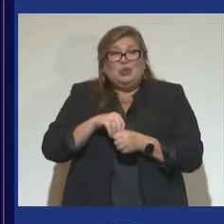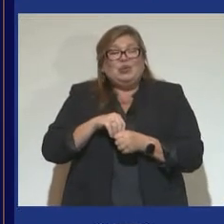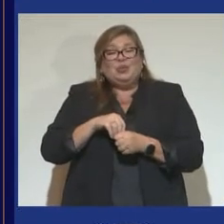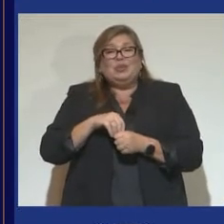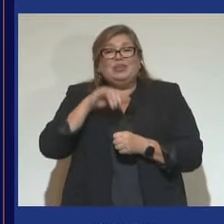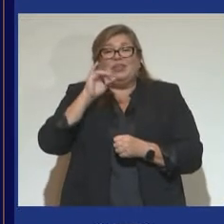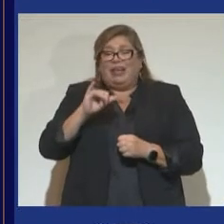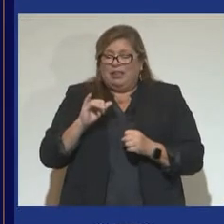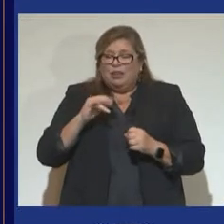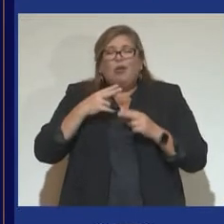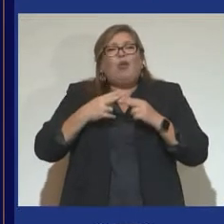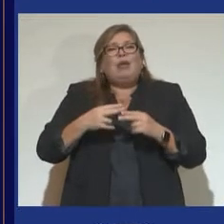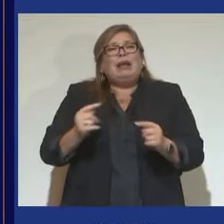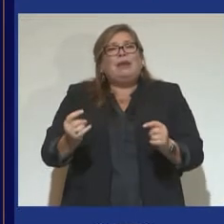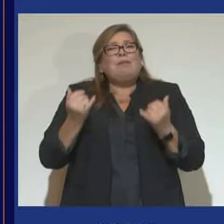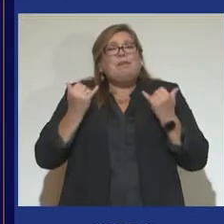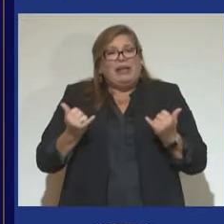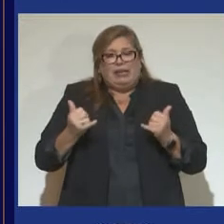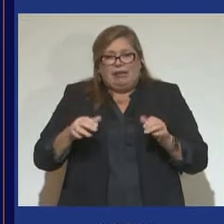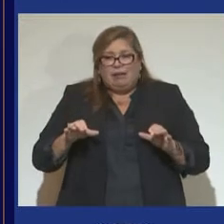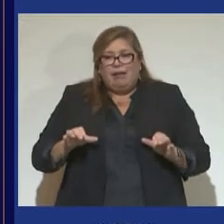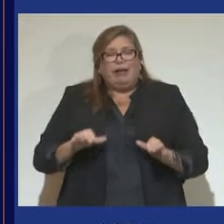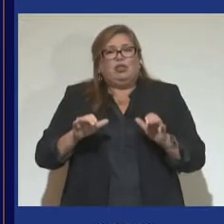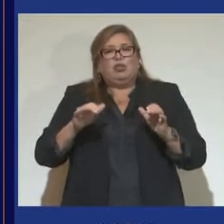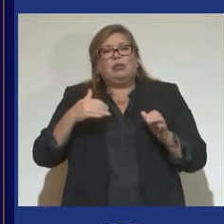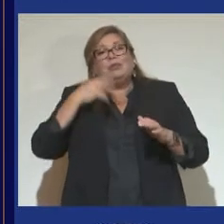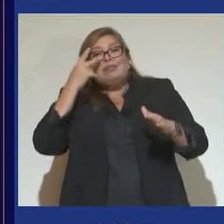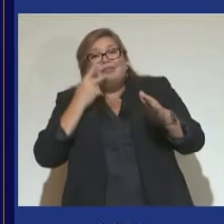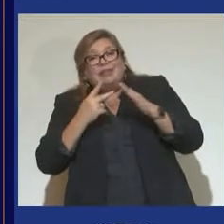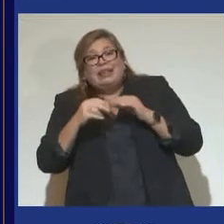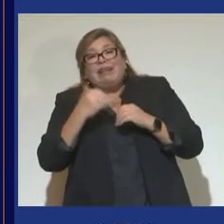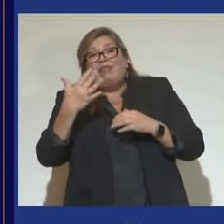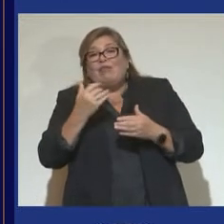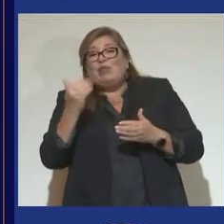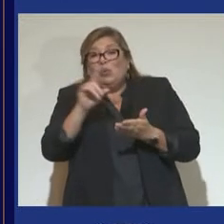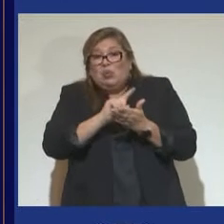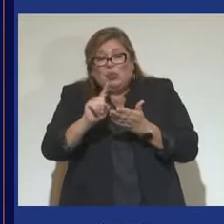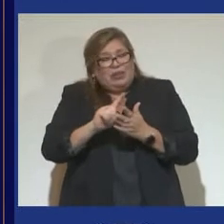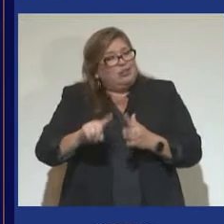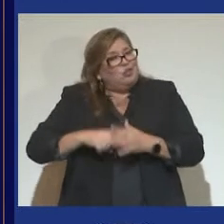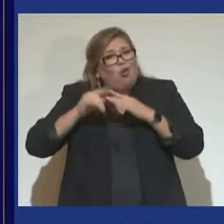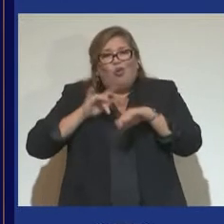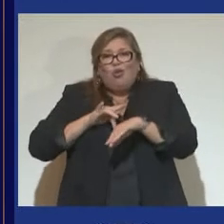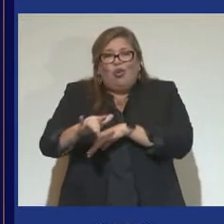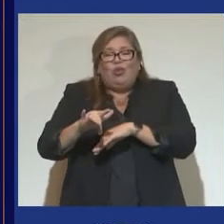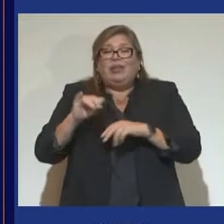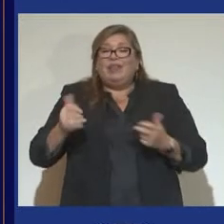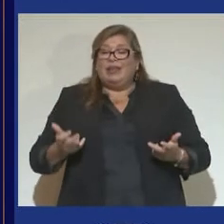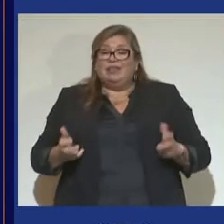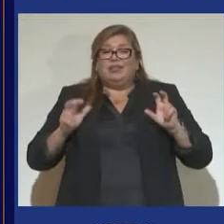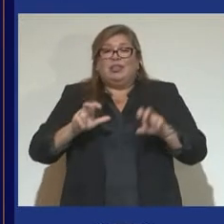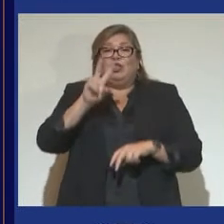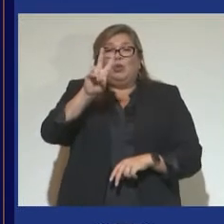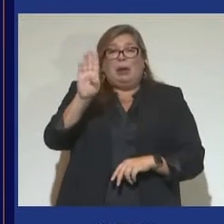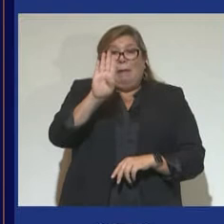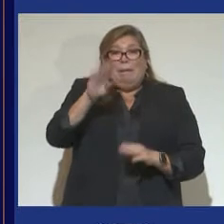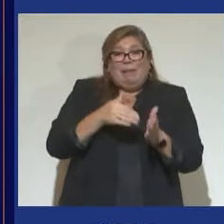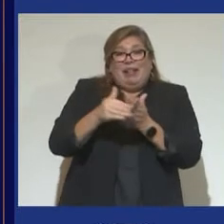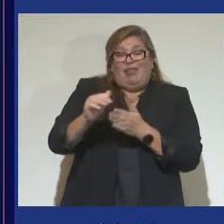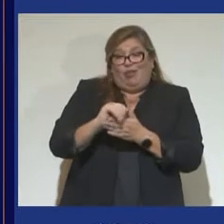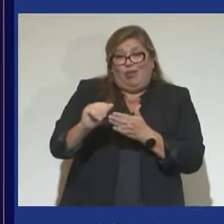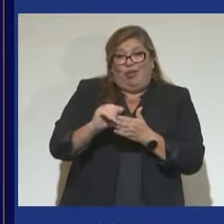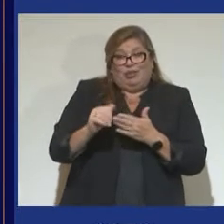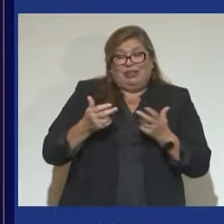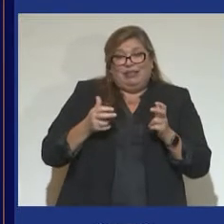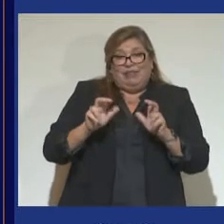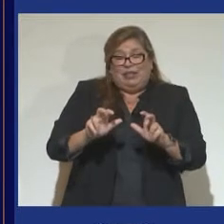ciertamente esto la acción inmediata y esperamos ver en las próximas semanas es esa prima de 2000 millones de